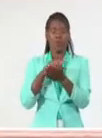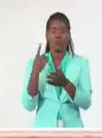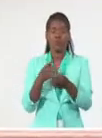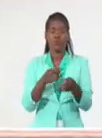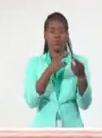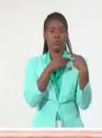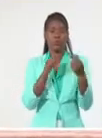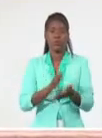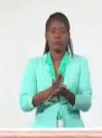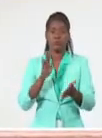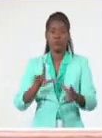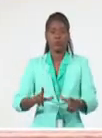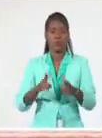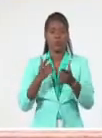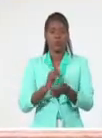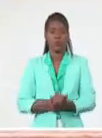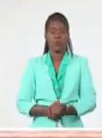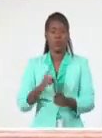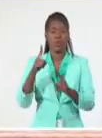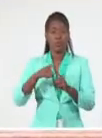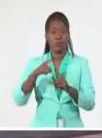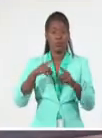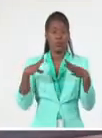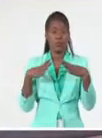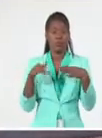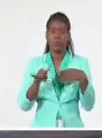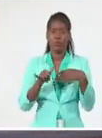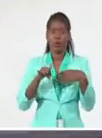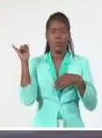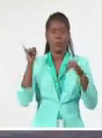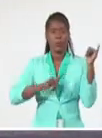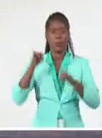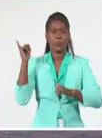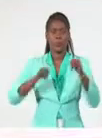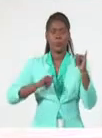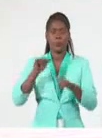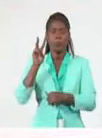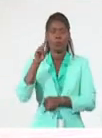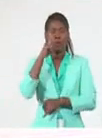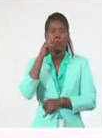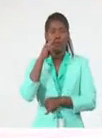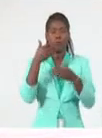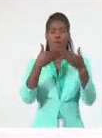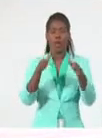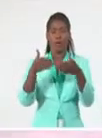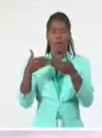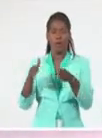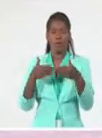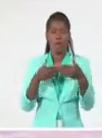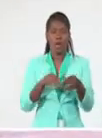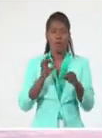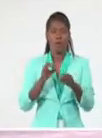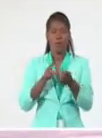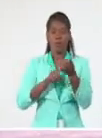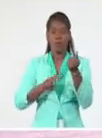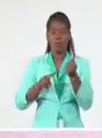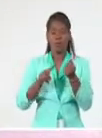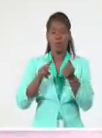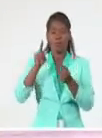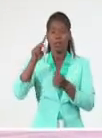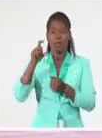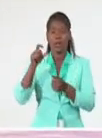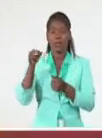también el turismo retomó su actividad el 2 de noviembre el aeropuerto internacional abel santamaría de santa clara reinicio las operaciones